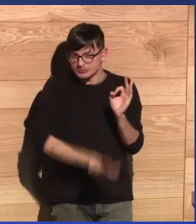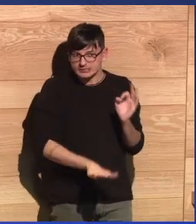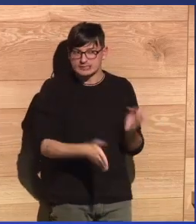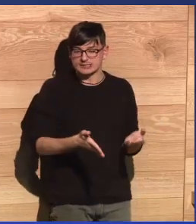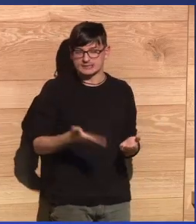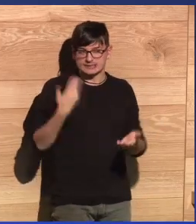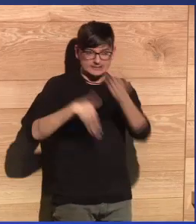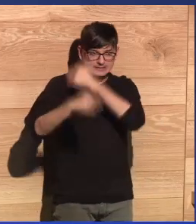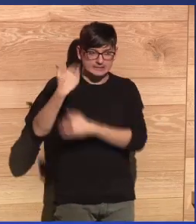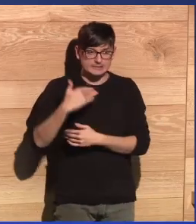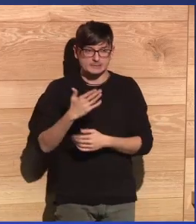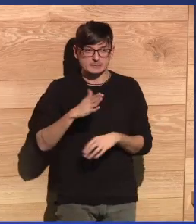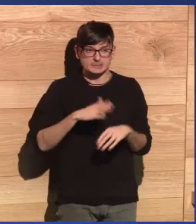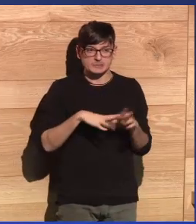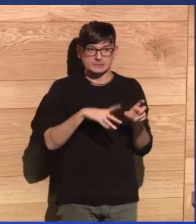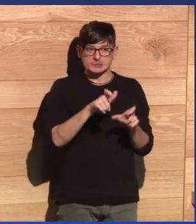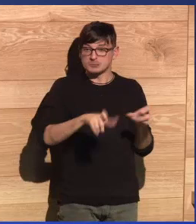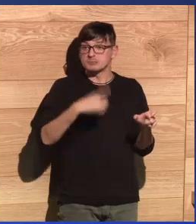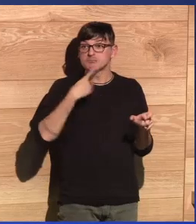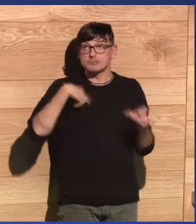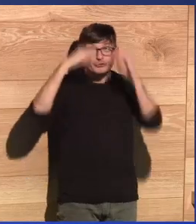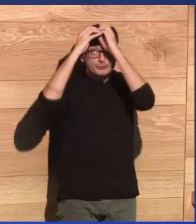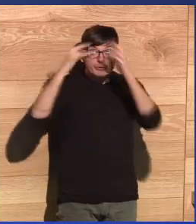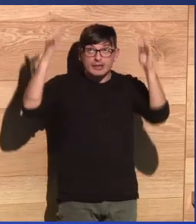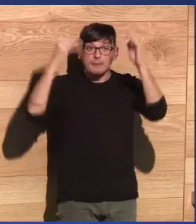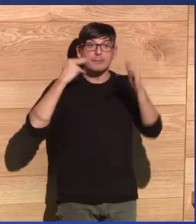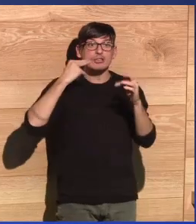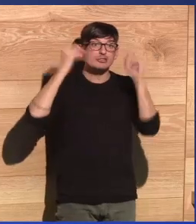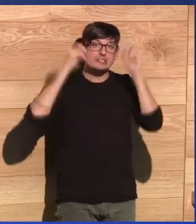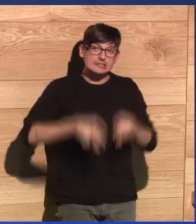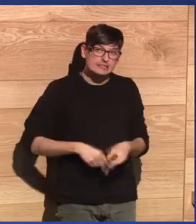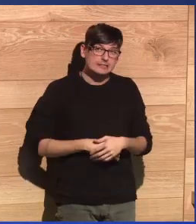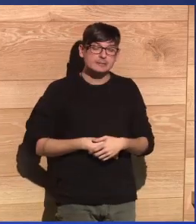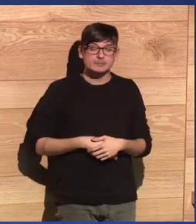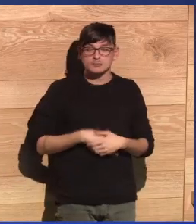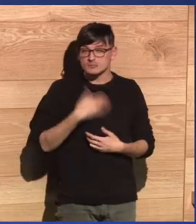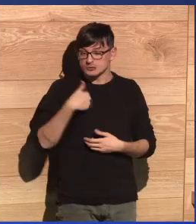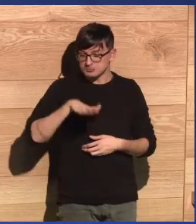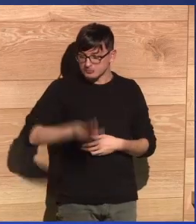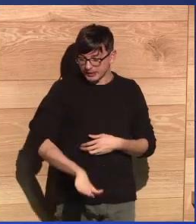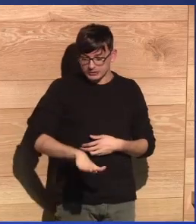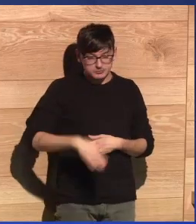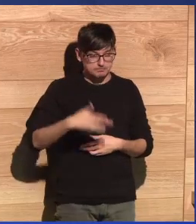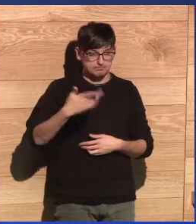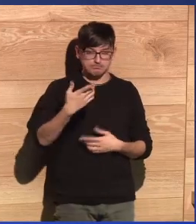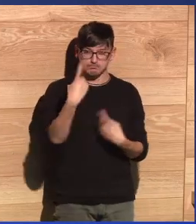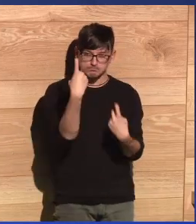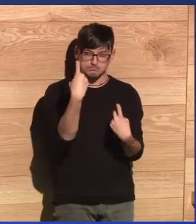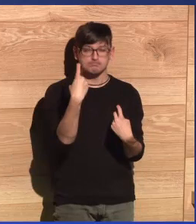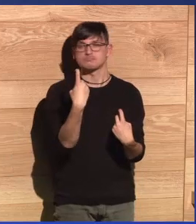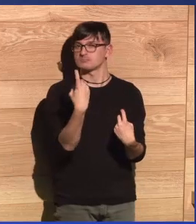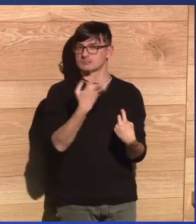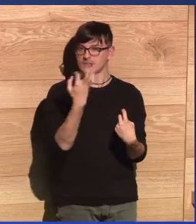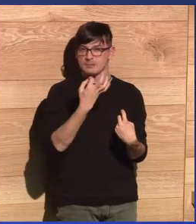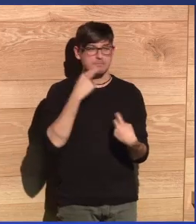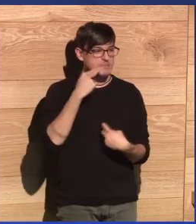de que alguien me dijera que soñara y que no tuviese miedo a soñar. Porque es algo que desde pequeños nos meten en la cabeza, que tenemos